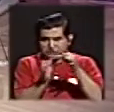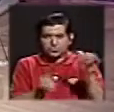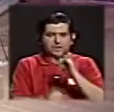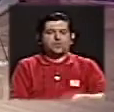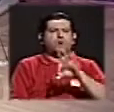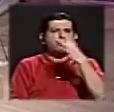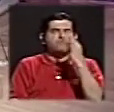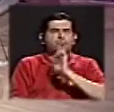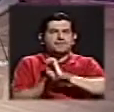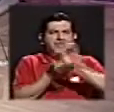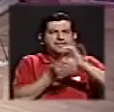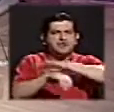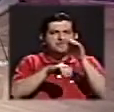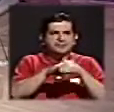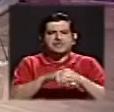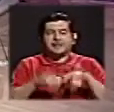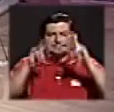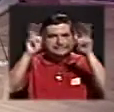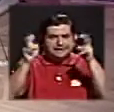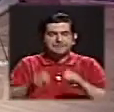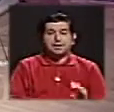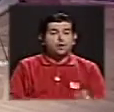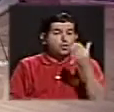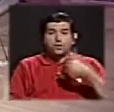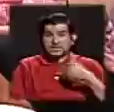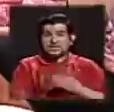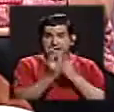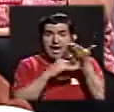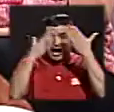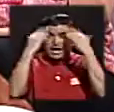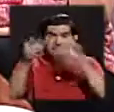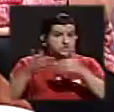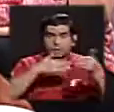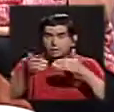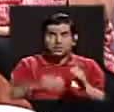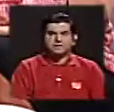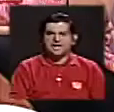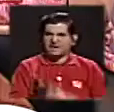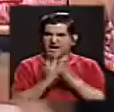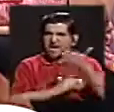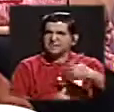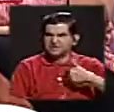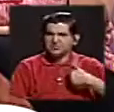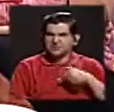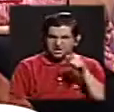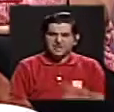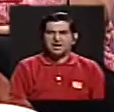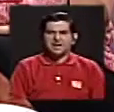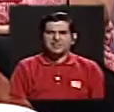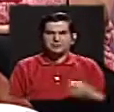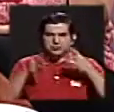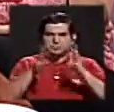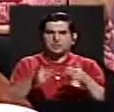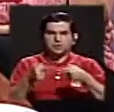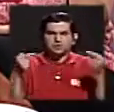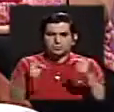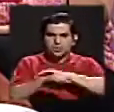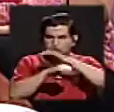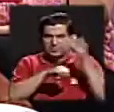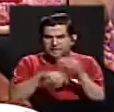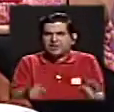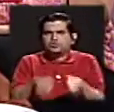métodos anticonceptivos. Porque esos muchachos, aun cuando tengan el acceso a información, ¿qué tanto acceso tienen a los métodos anticonceptivos si efectivamente fuera